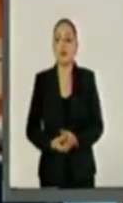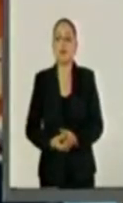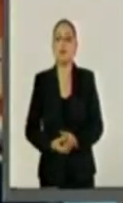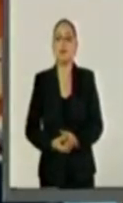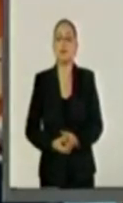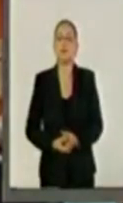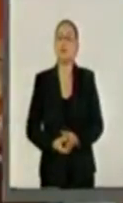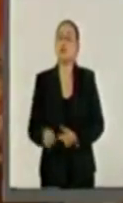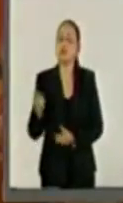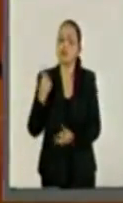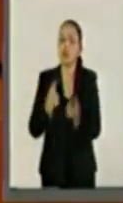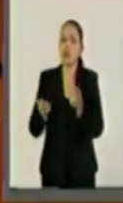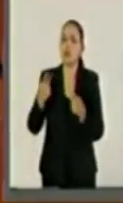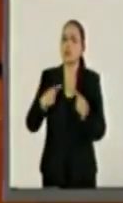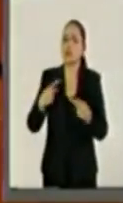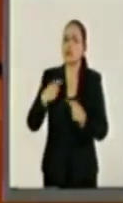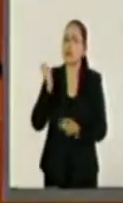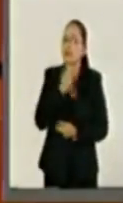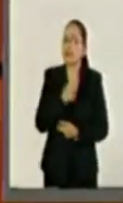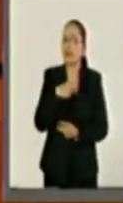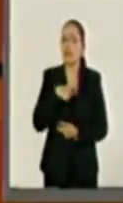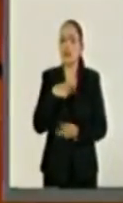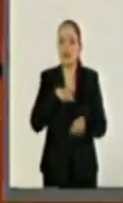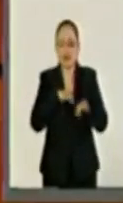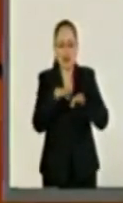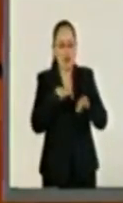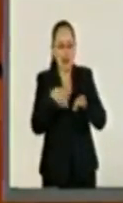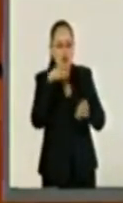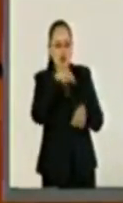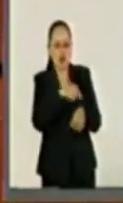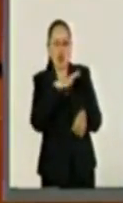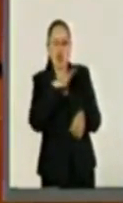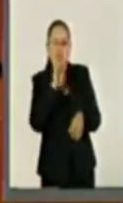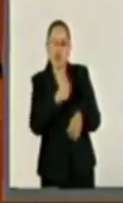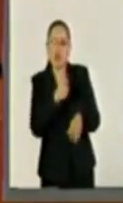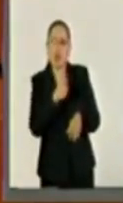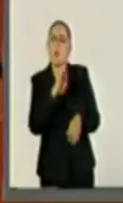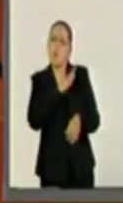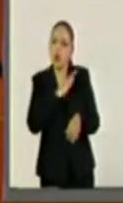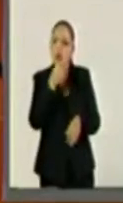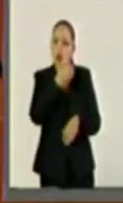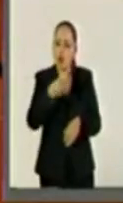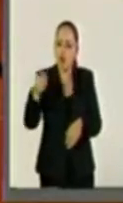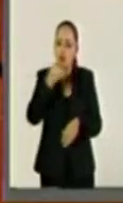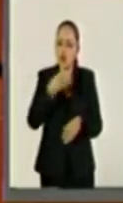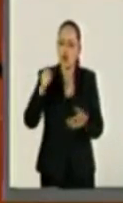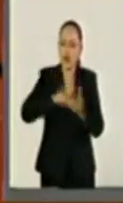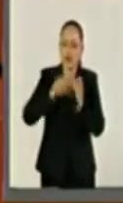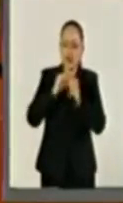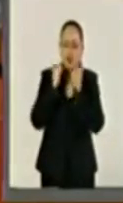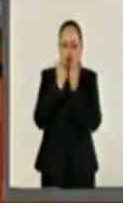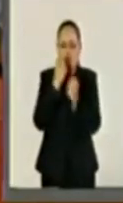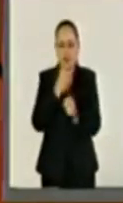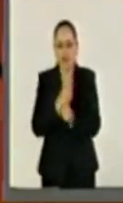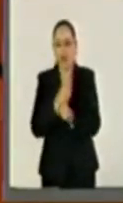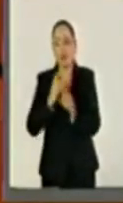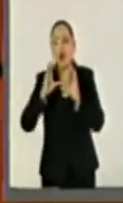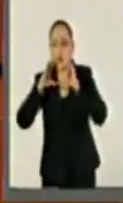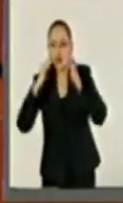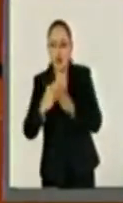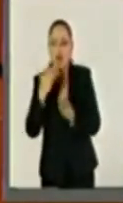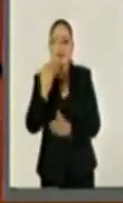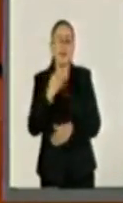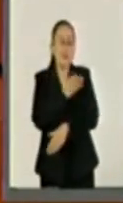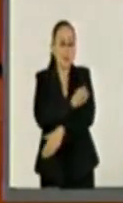tratadistas, el trabajo se ha configurado como el gran ordenador de la vida social, comunitaria y familiar,